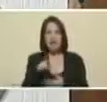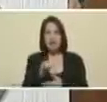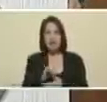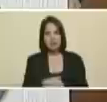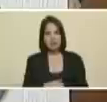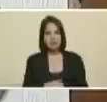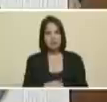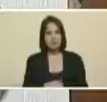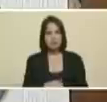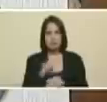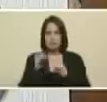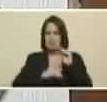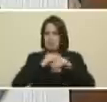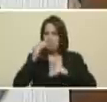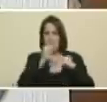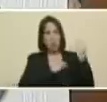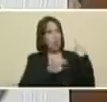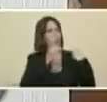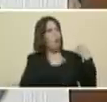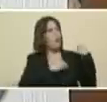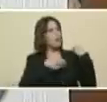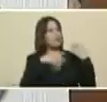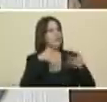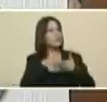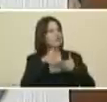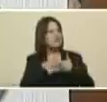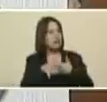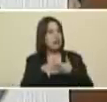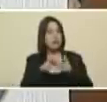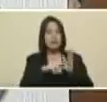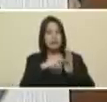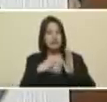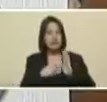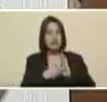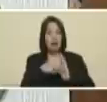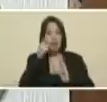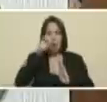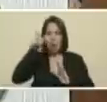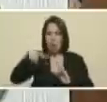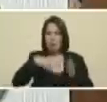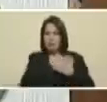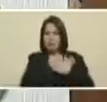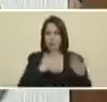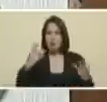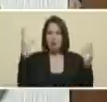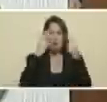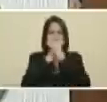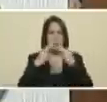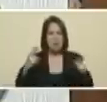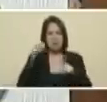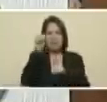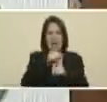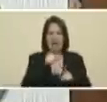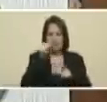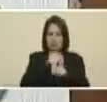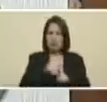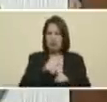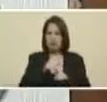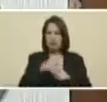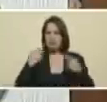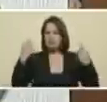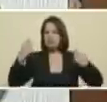siempre significó el hombre dispuesto al compromiso, al combate, al riesgo.